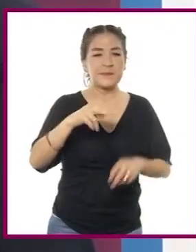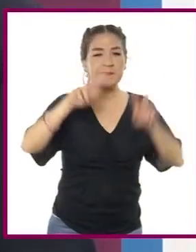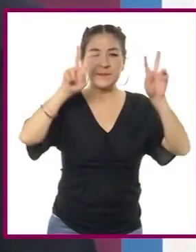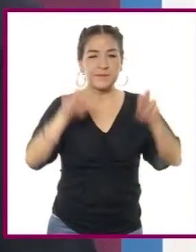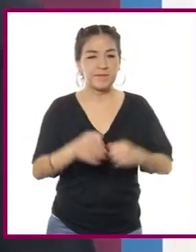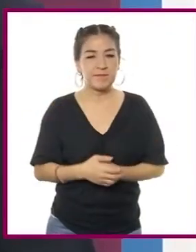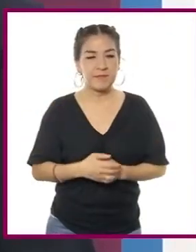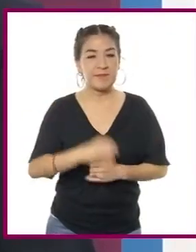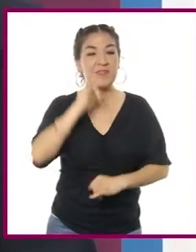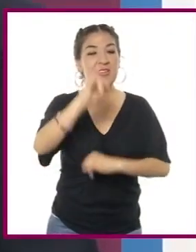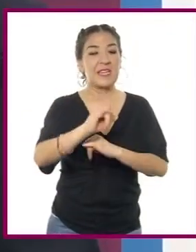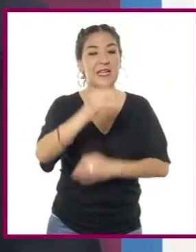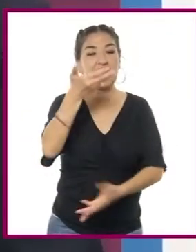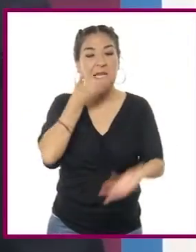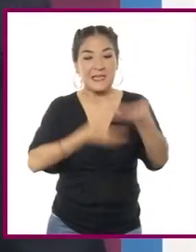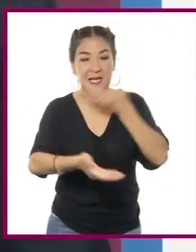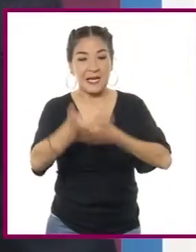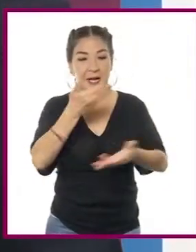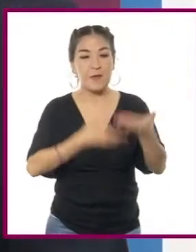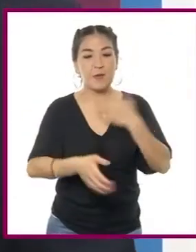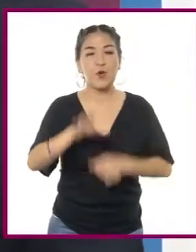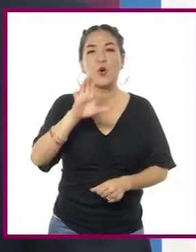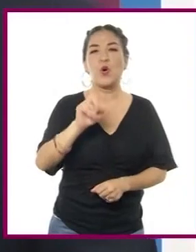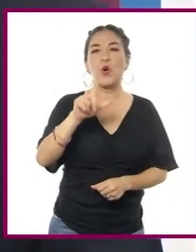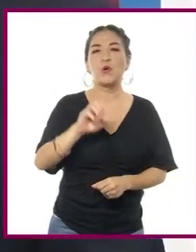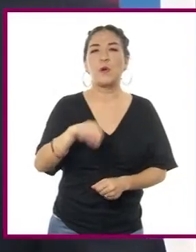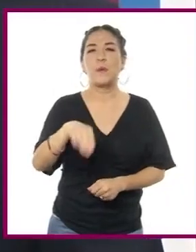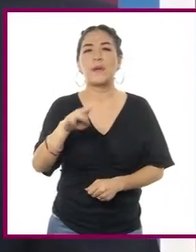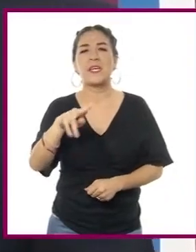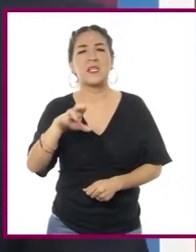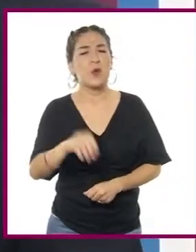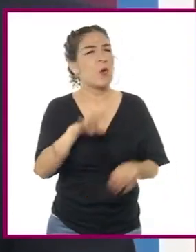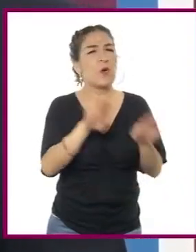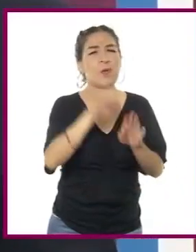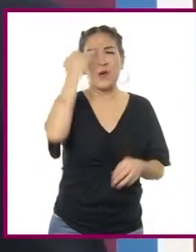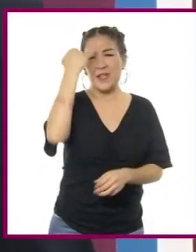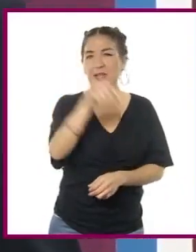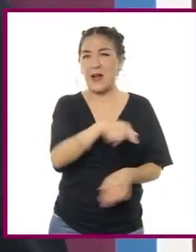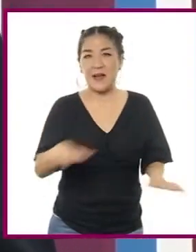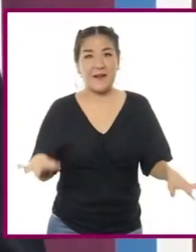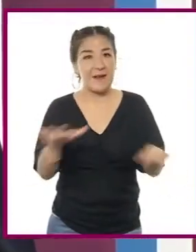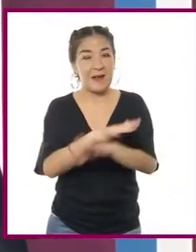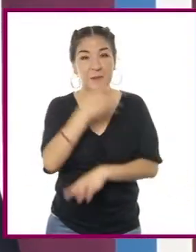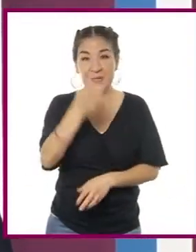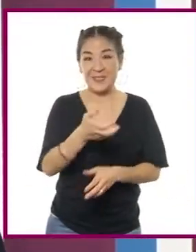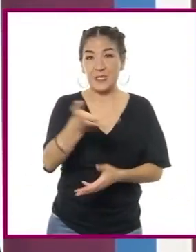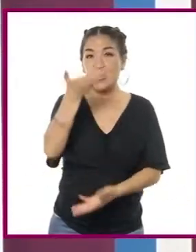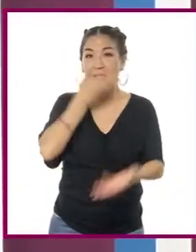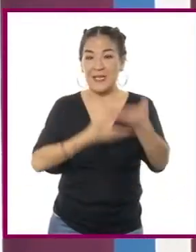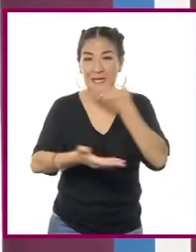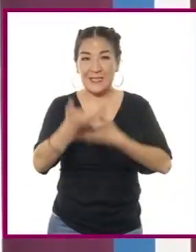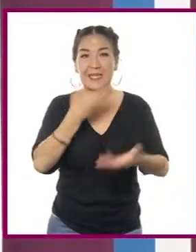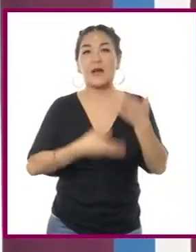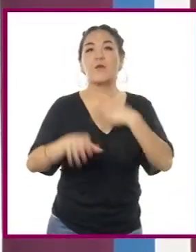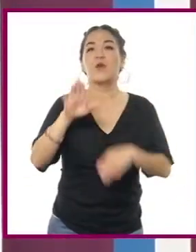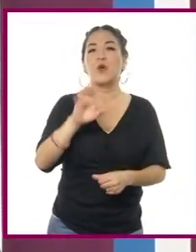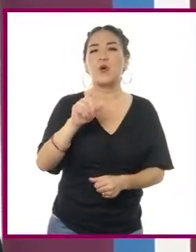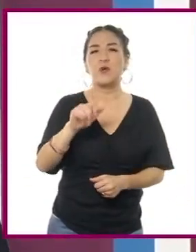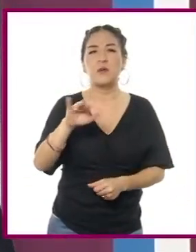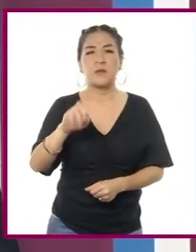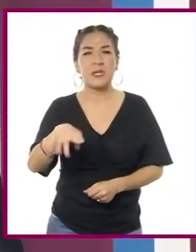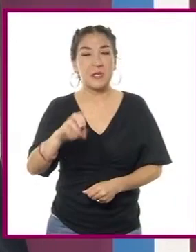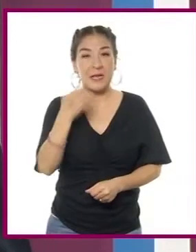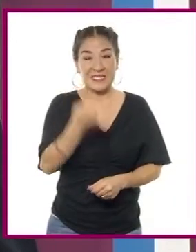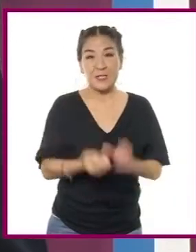intercambio colombino. Para darnos una idea de las transformaciones que produjo el intercambio colombino en la Nueva España,